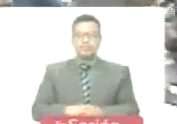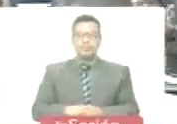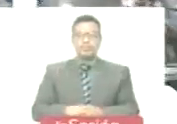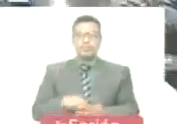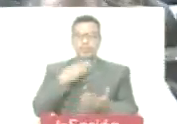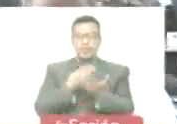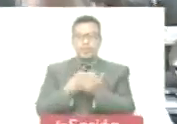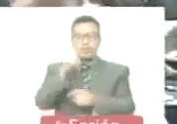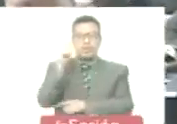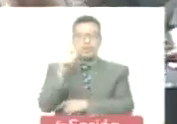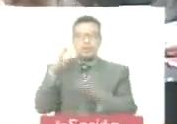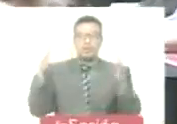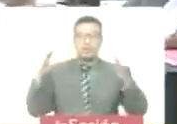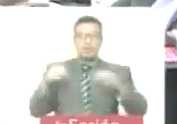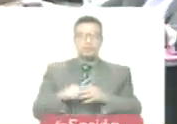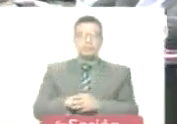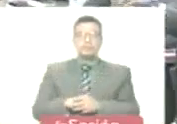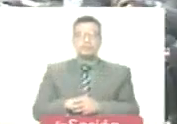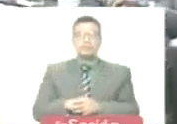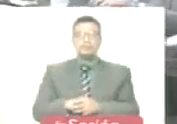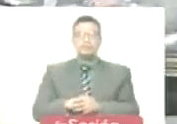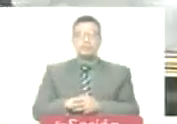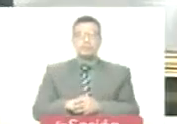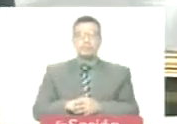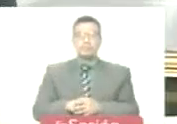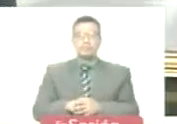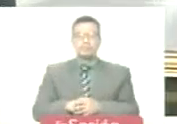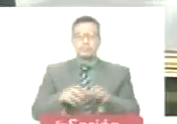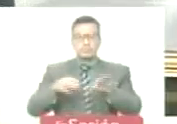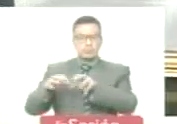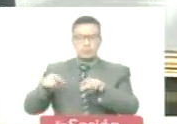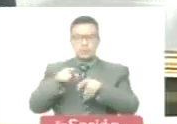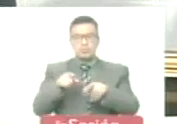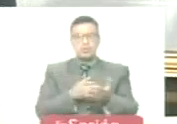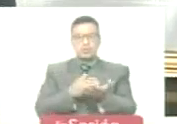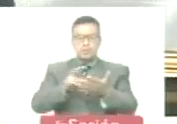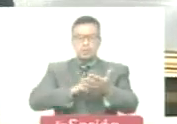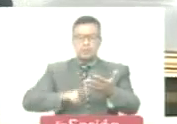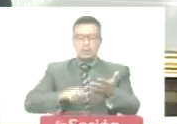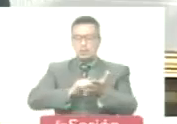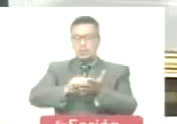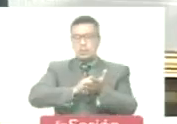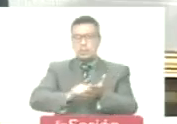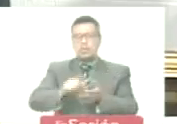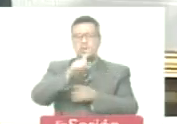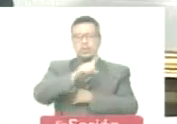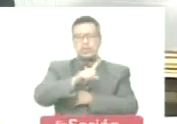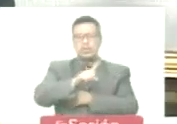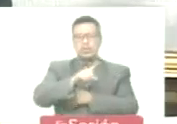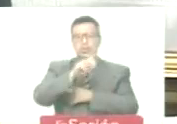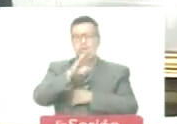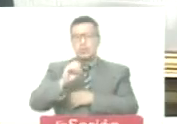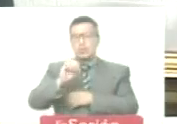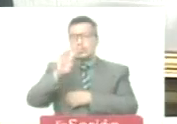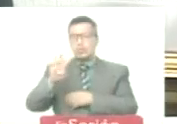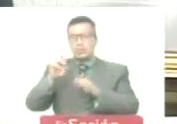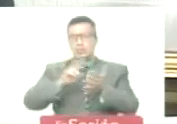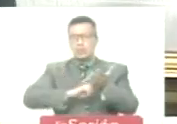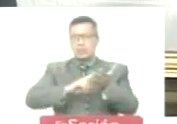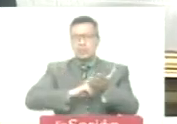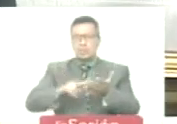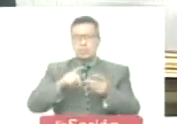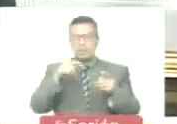Gracias, diputado, lo felicito. Ciudadana secretaria, por favor, sírvase a leer el artículo 104 del Reglamento de